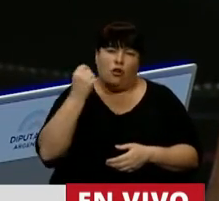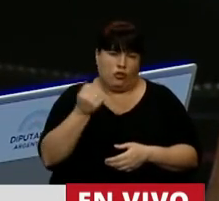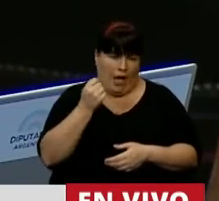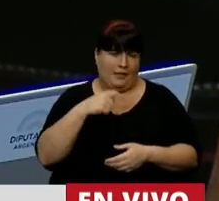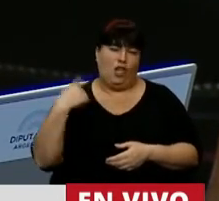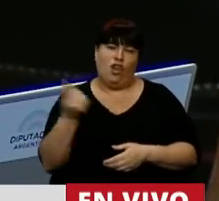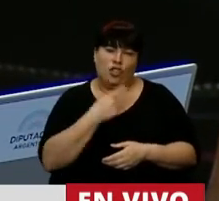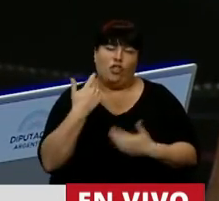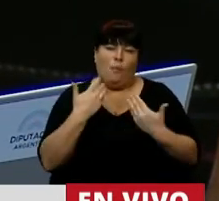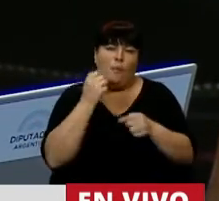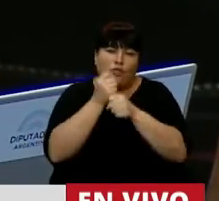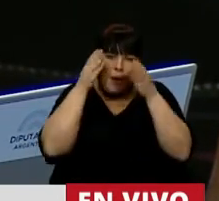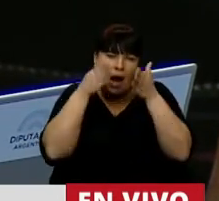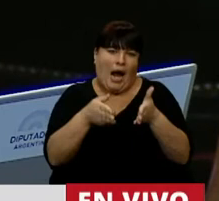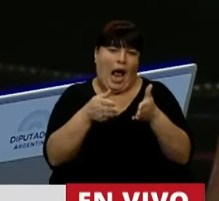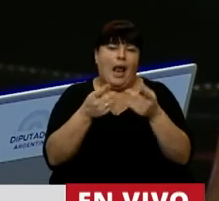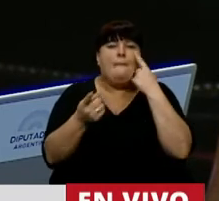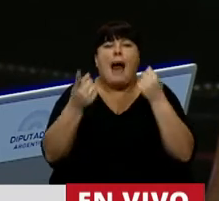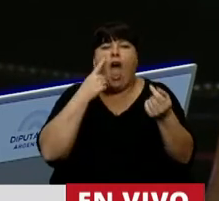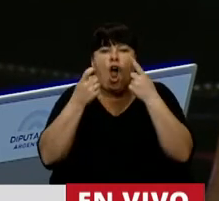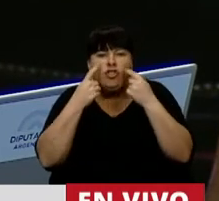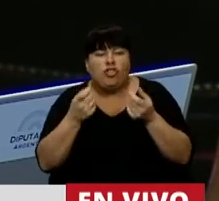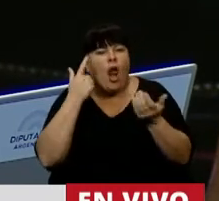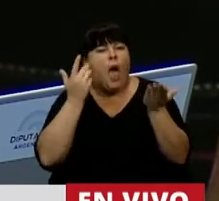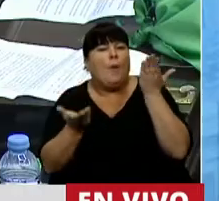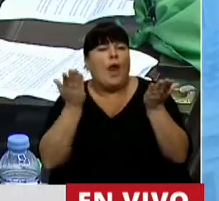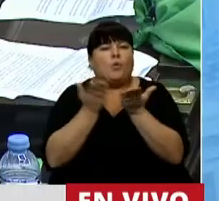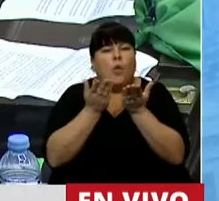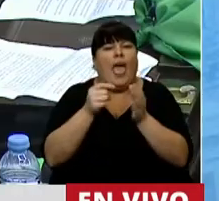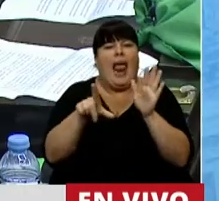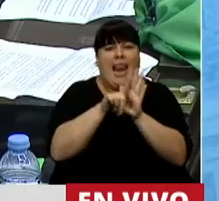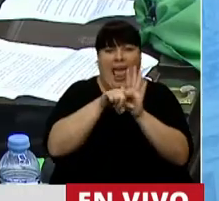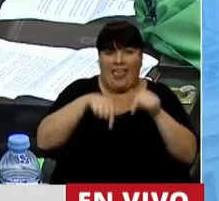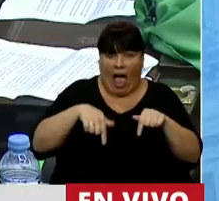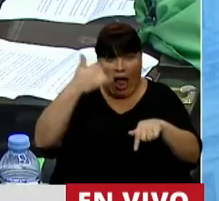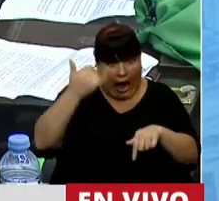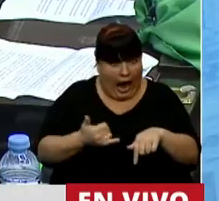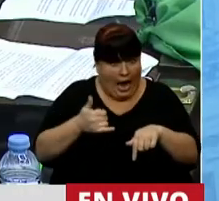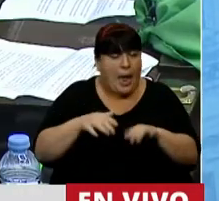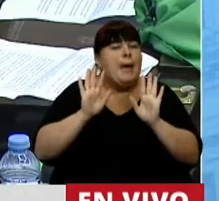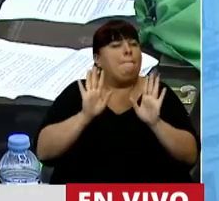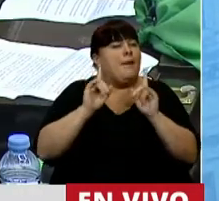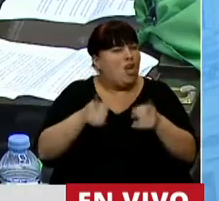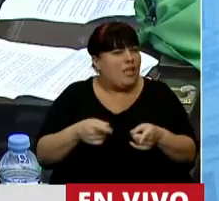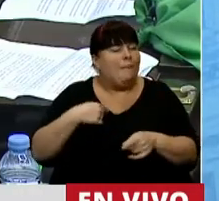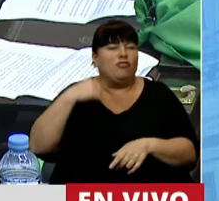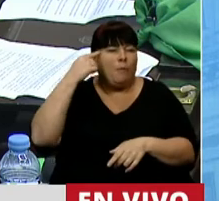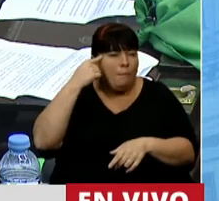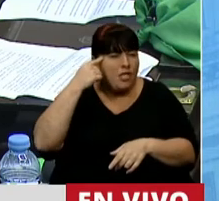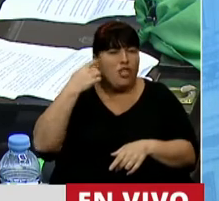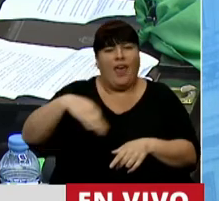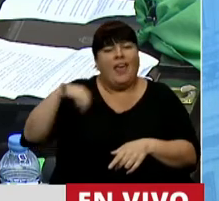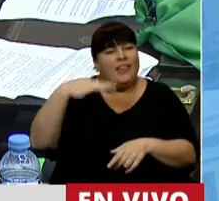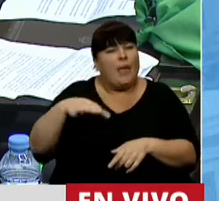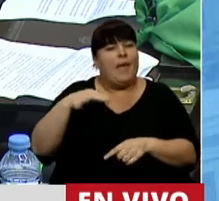importante que nosotros podamos trabajar monitoreando y evaluando la ley actual que tenemos, pero también me parece que